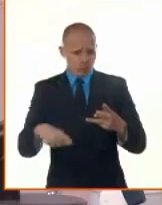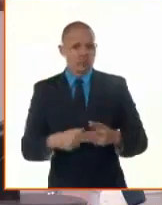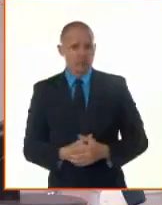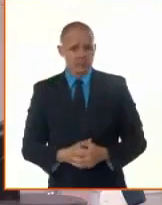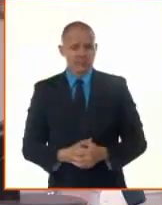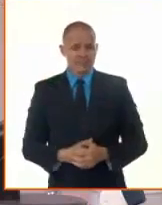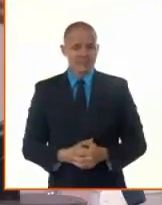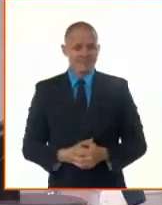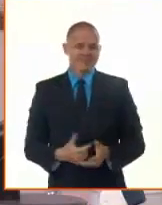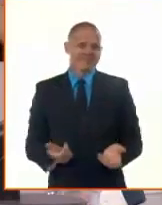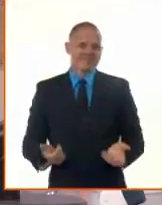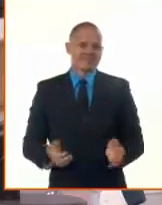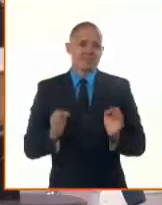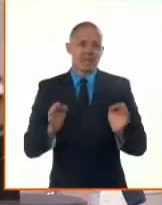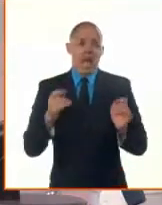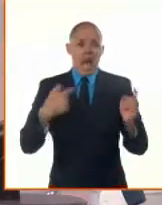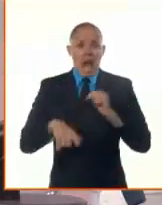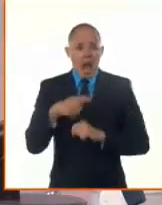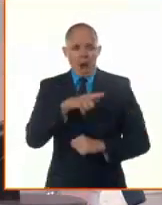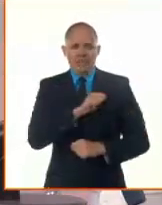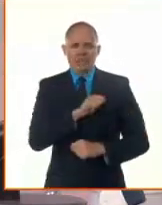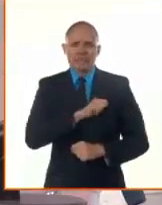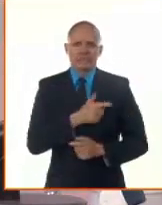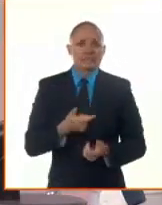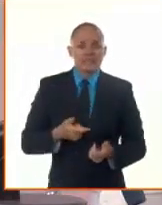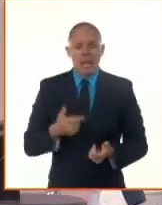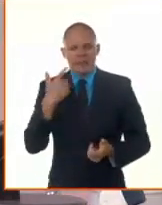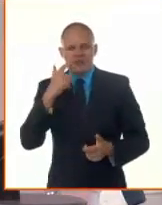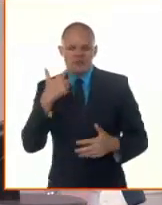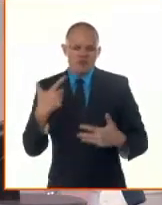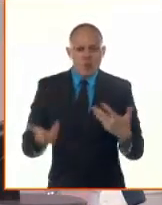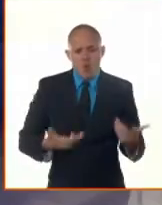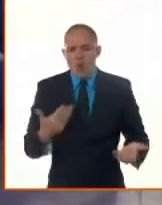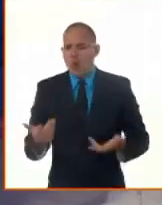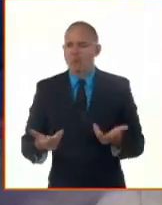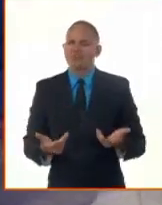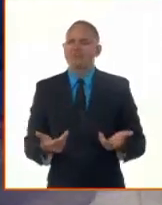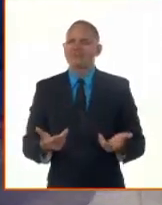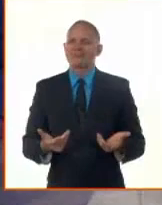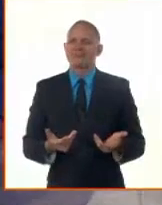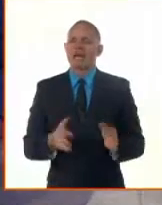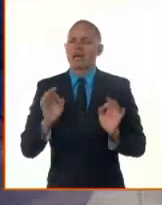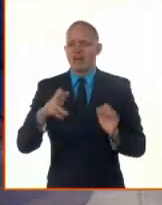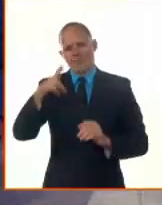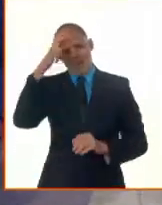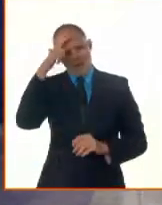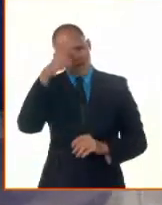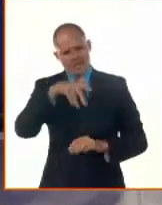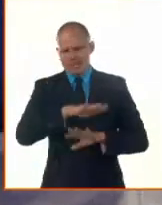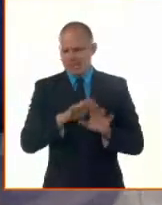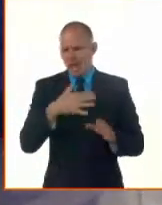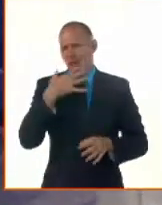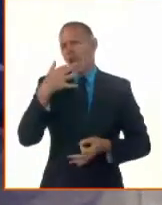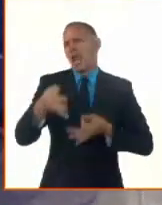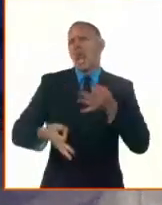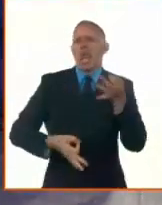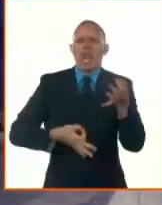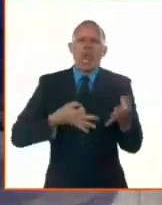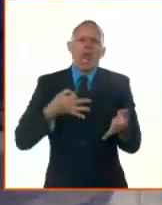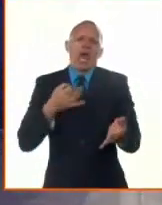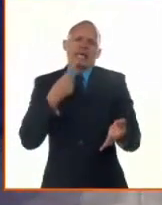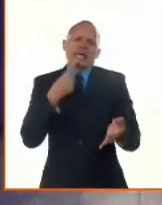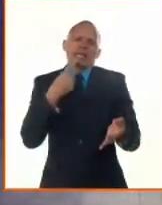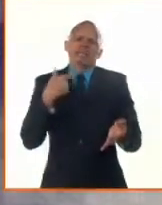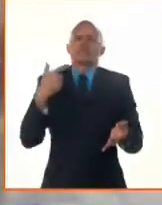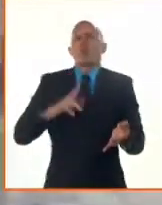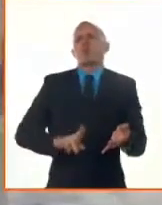incluido árabes ahorita de tener su lugar para guardar su interés Ah yo toda una serie de declaraciones a favor de